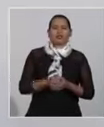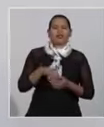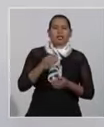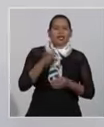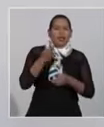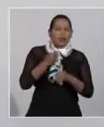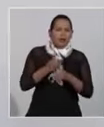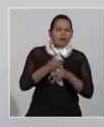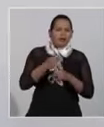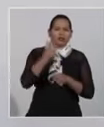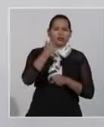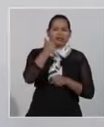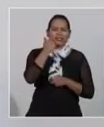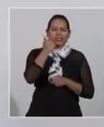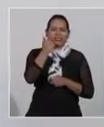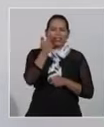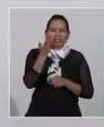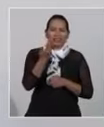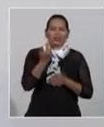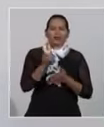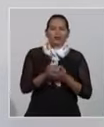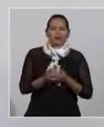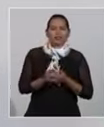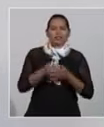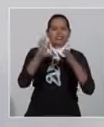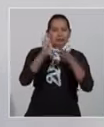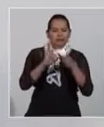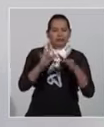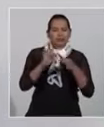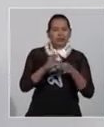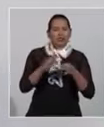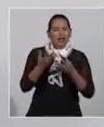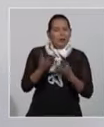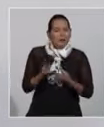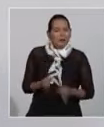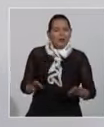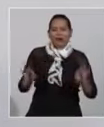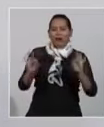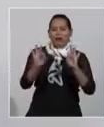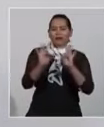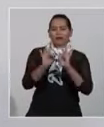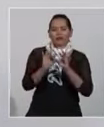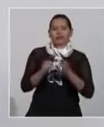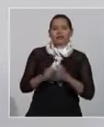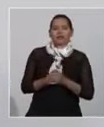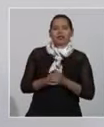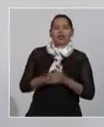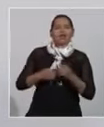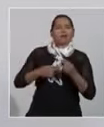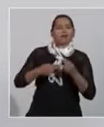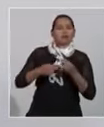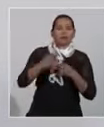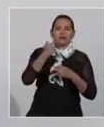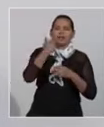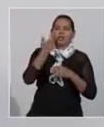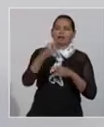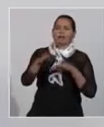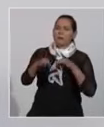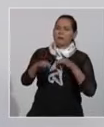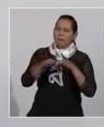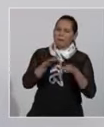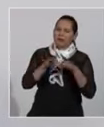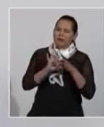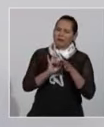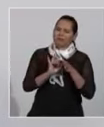es tocar un tema que no me dio tiempo, que es muy importante, y es que nosotros queremos trabajar de la mano con la sociedad, aprendiendo de ella,